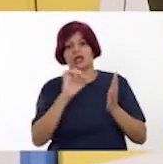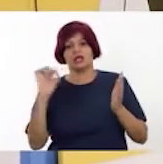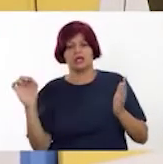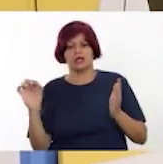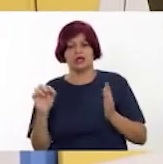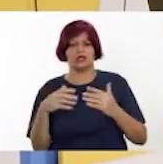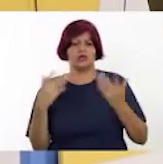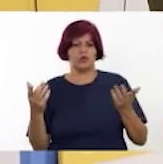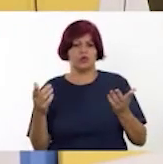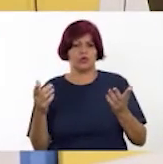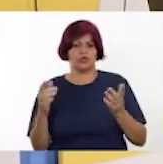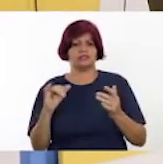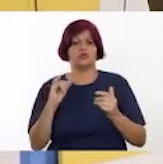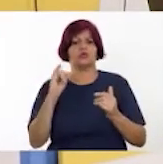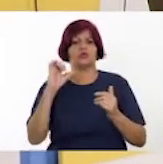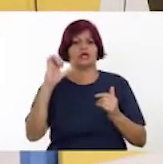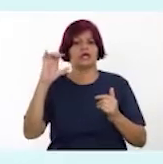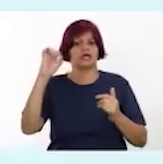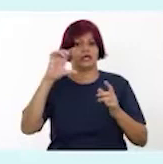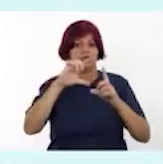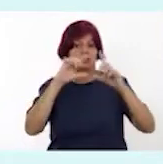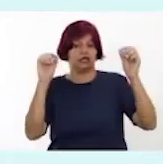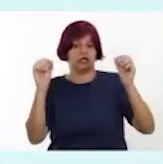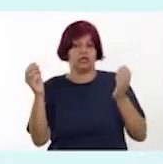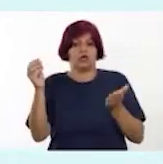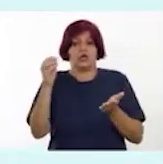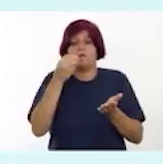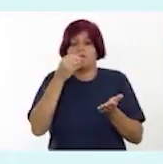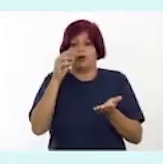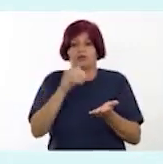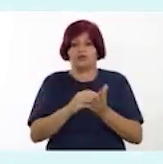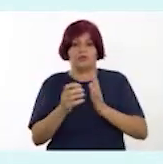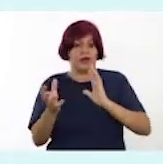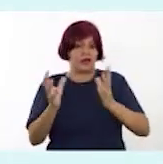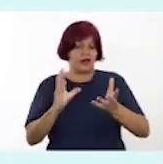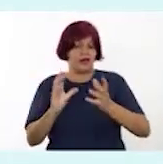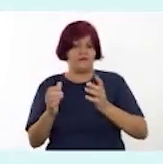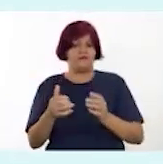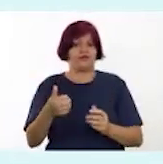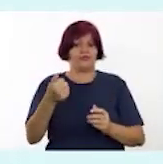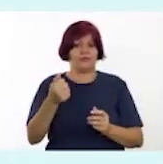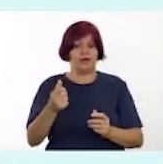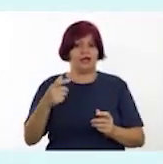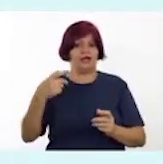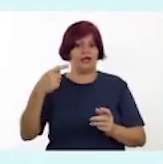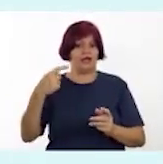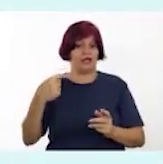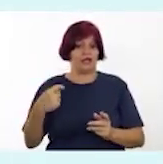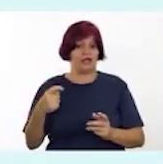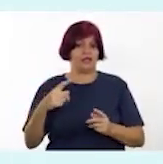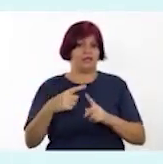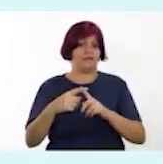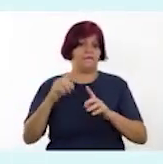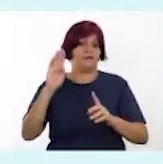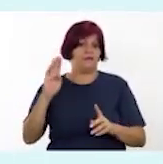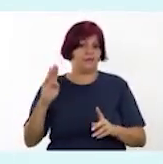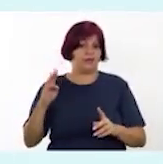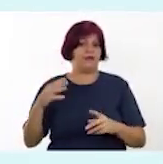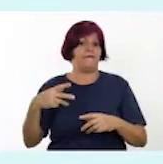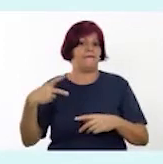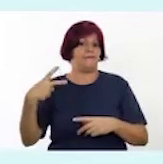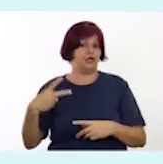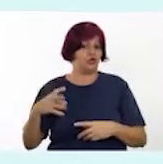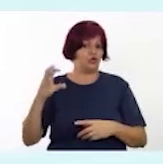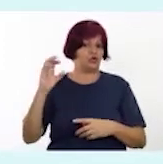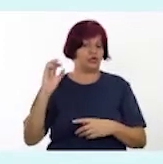inecuación lineal es una inecuación que toma o que puede tomar la forma AX más B mayor que 0. Cuando decimos AX más B